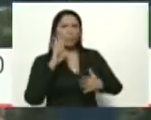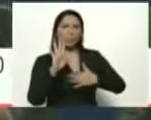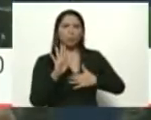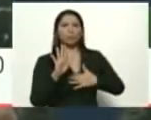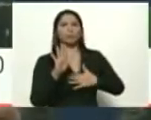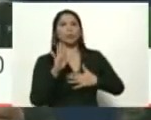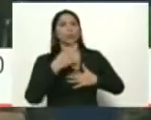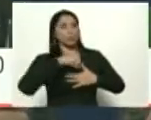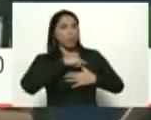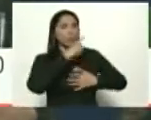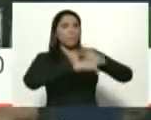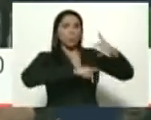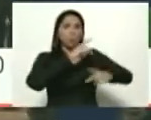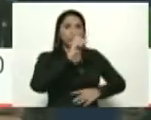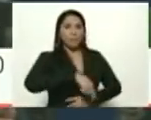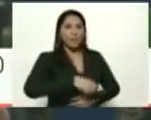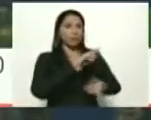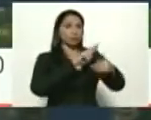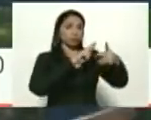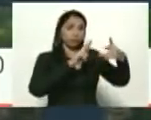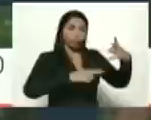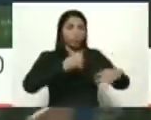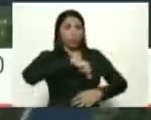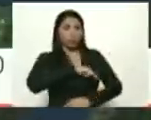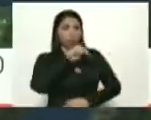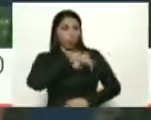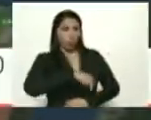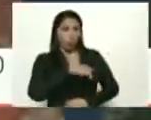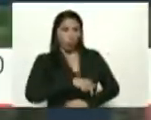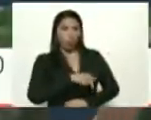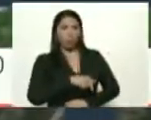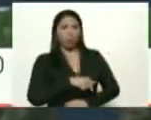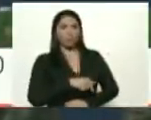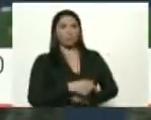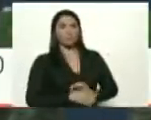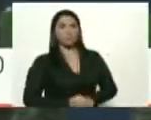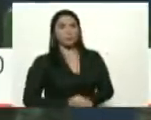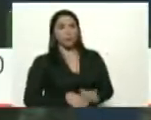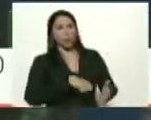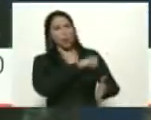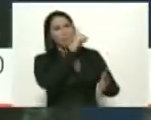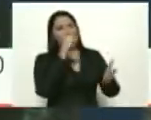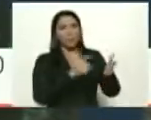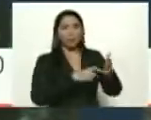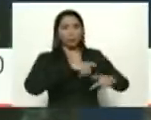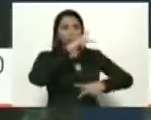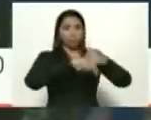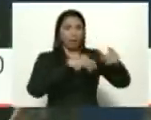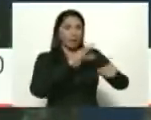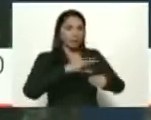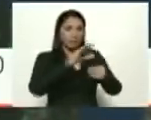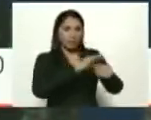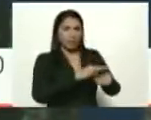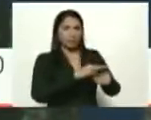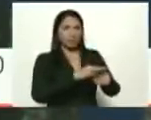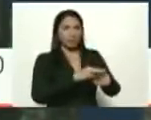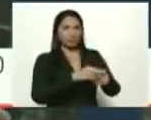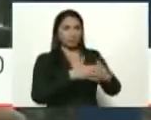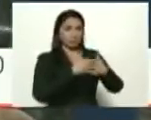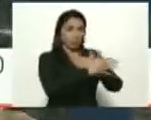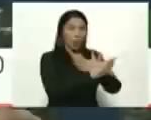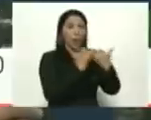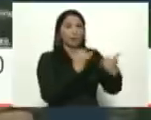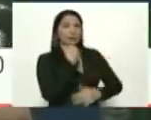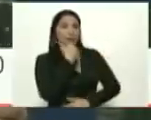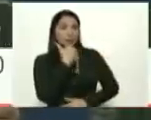nuestros productores. Con los recursos que hoy estamos obteniendo, vamos a complementar nuestro plan de siembra para el ciclo que se avecina,